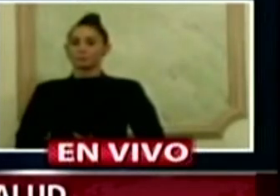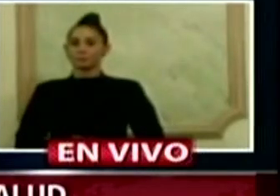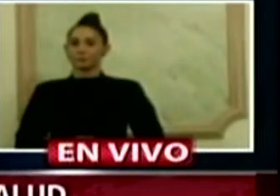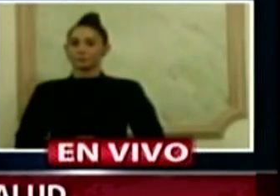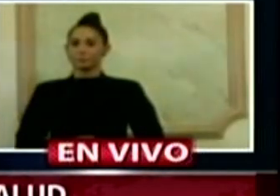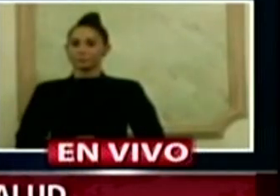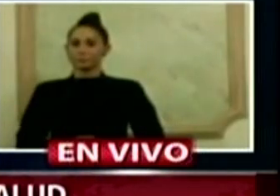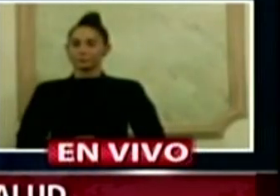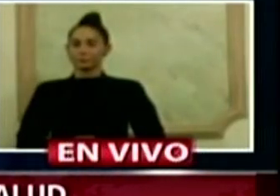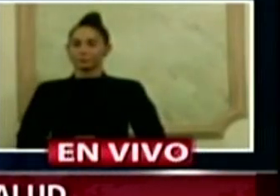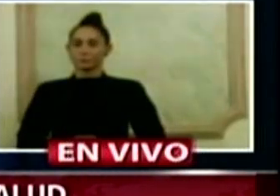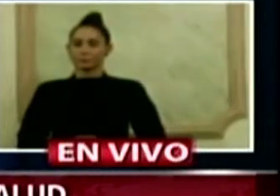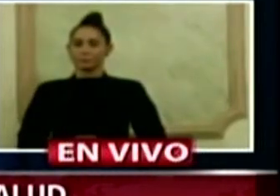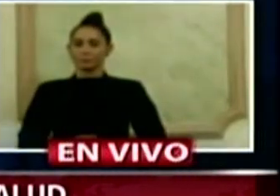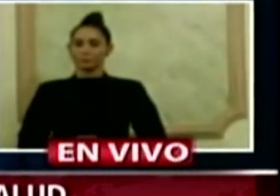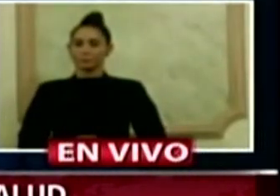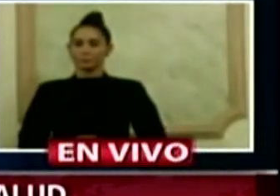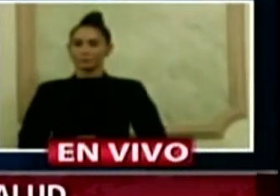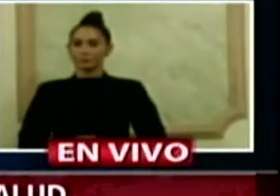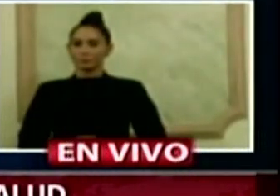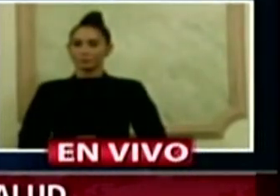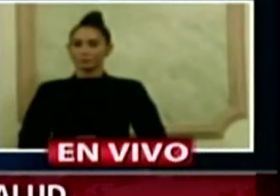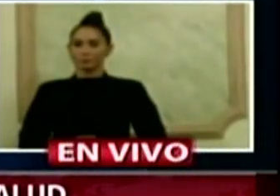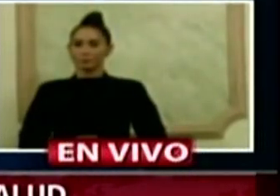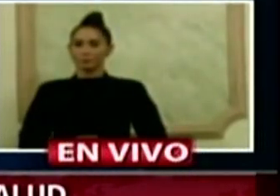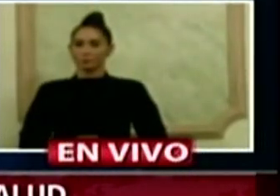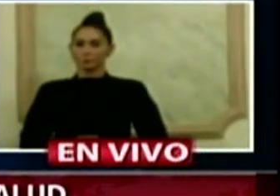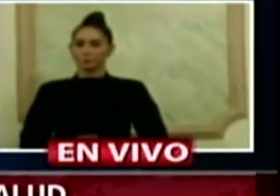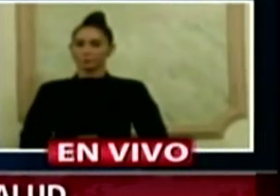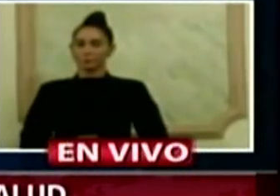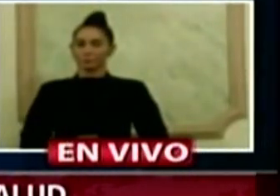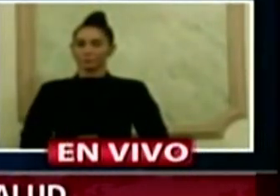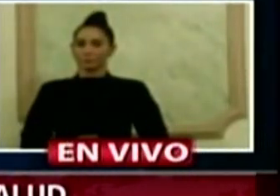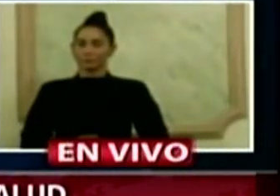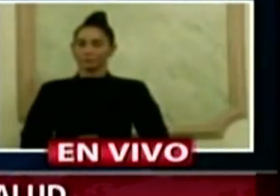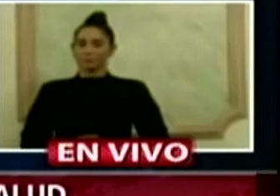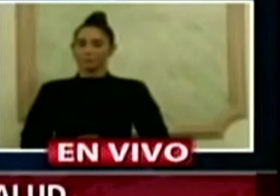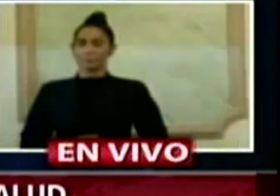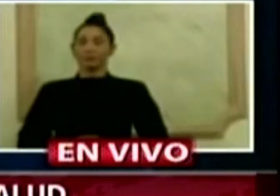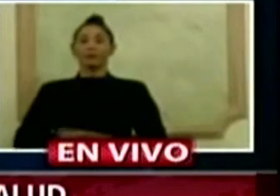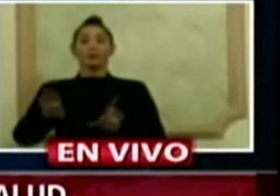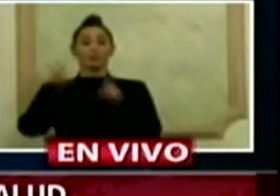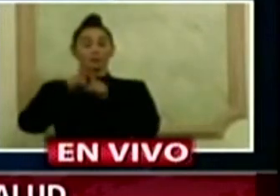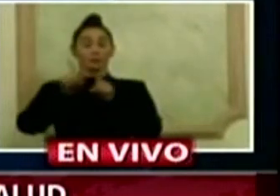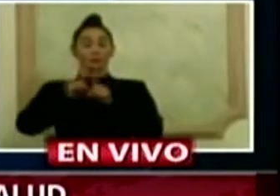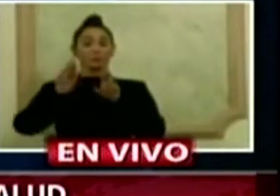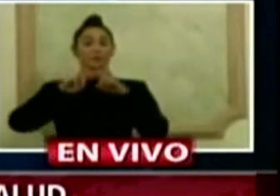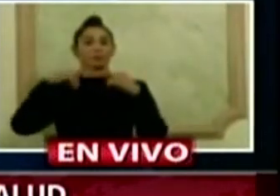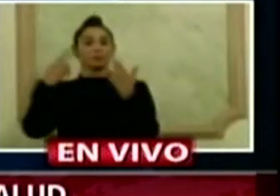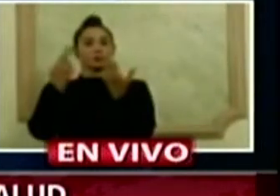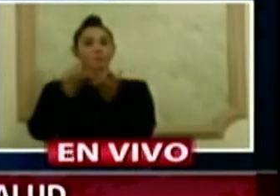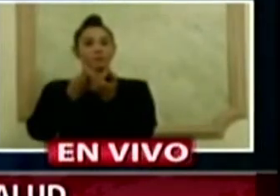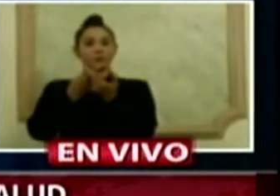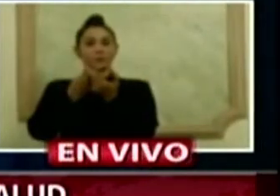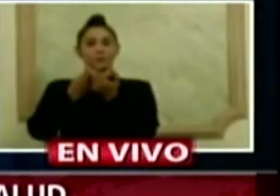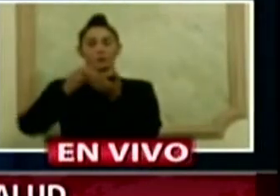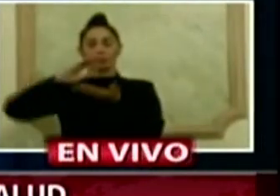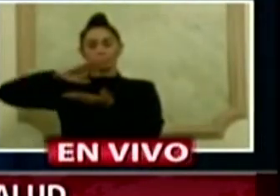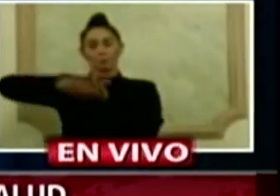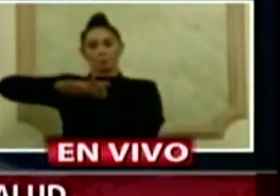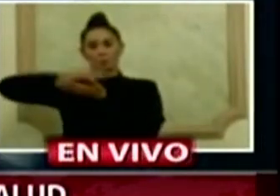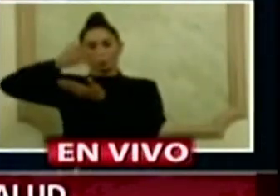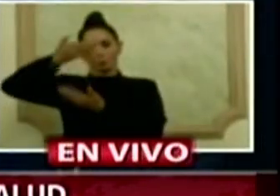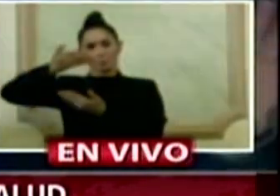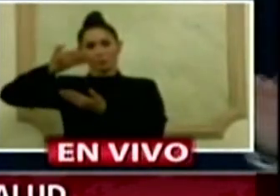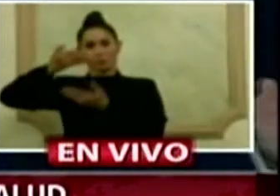estamos practicando. Ya tuvimos una reunión virtual con todos los alcaldes del país,